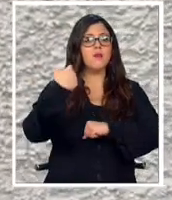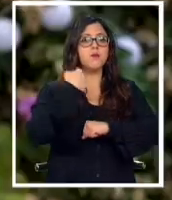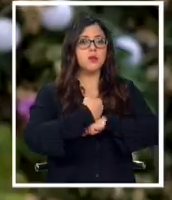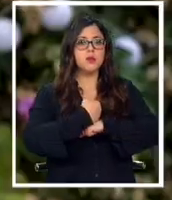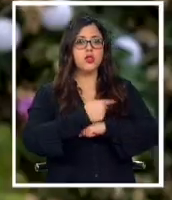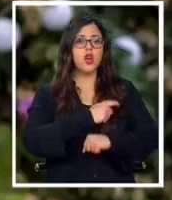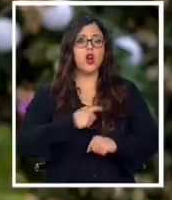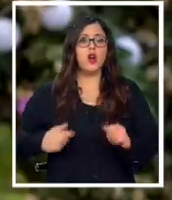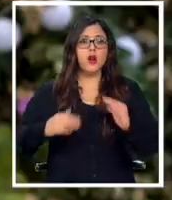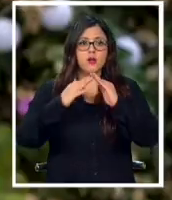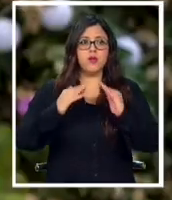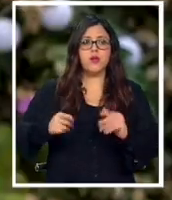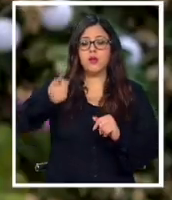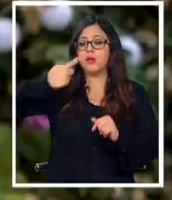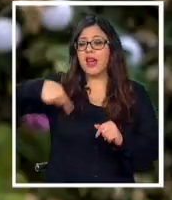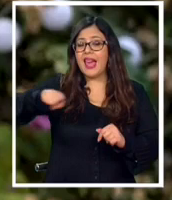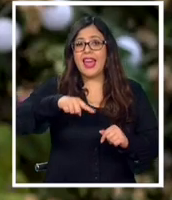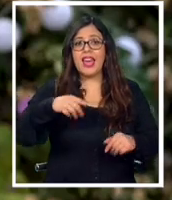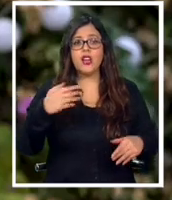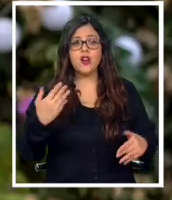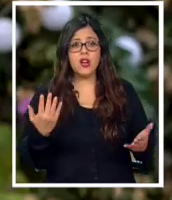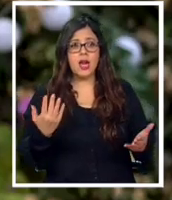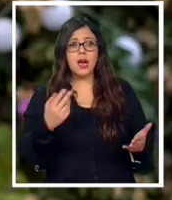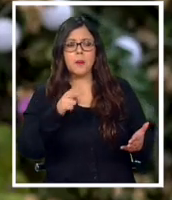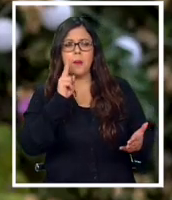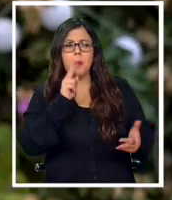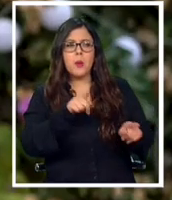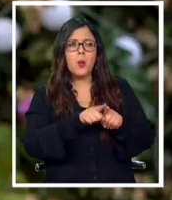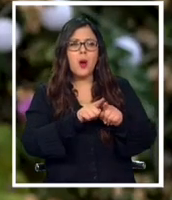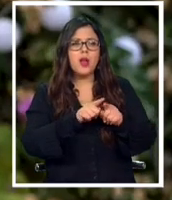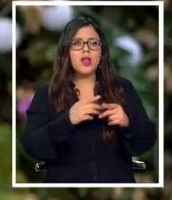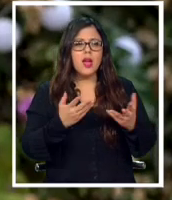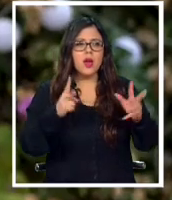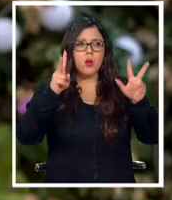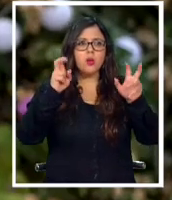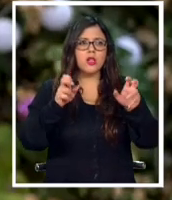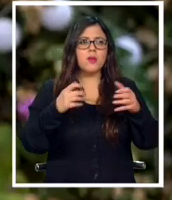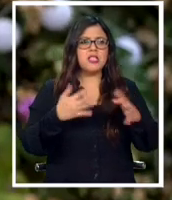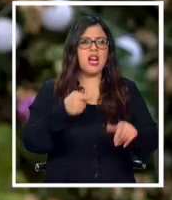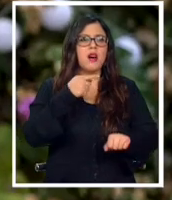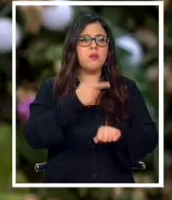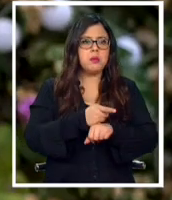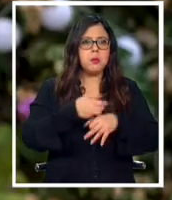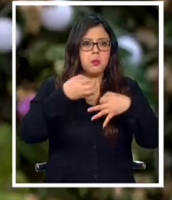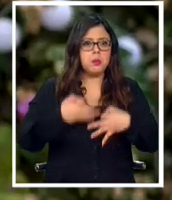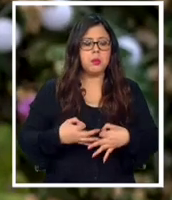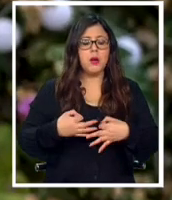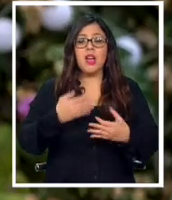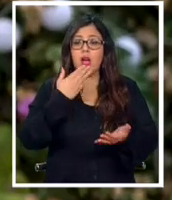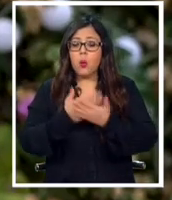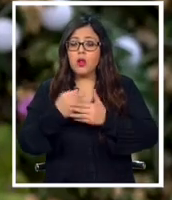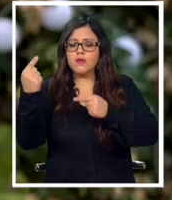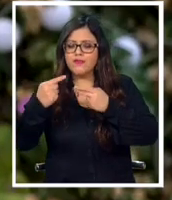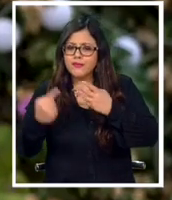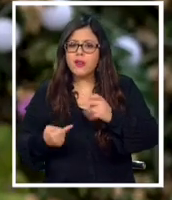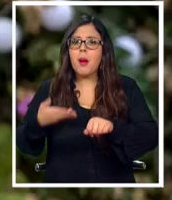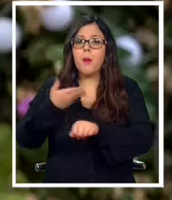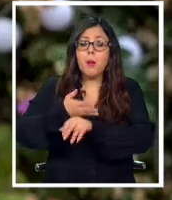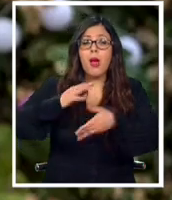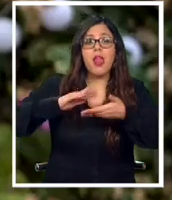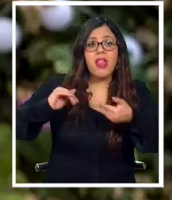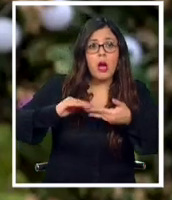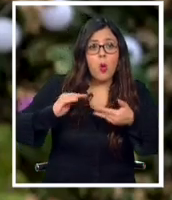moneda ellos se ven a sí mismos como una suerte de monarcas y la cantidad de veces que han debido pedir perdón y retractarse